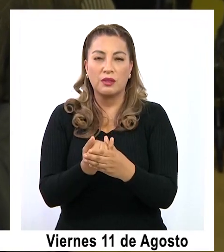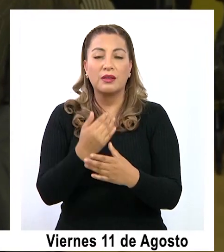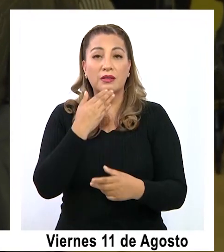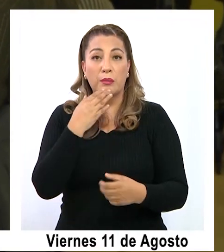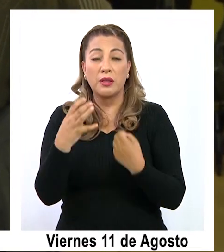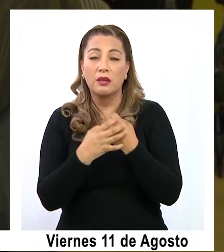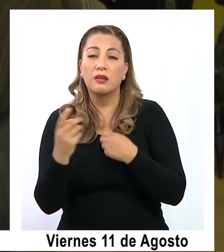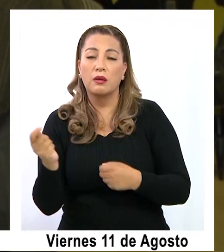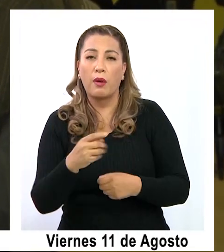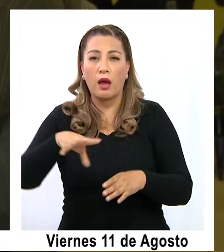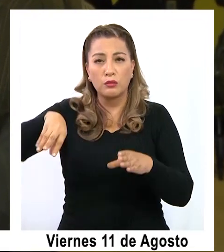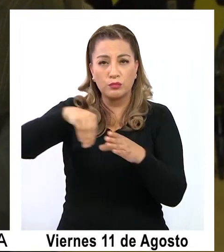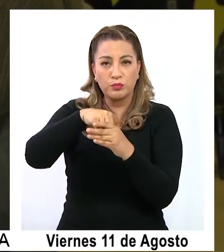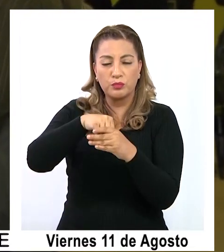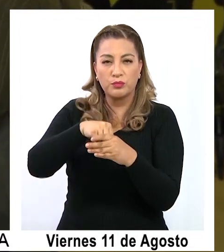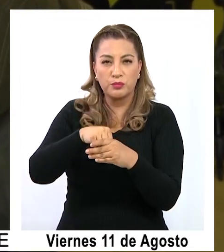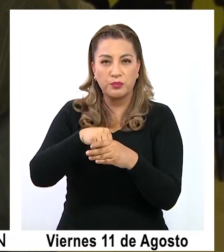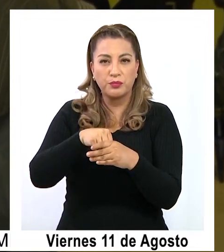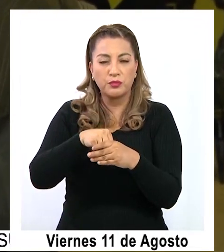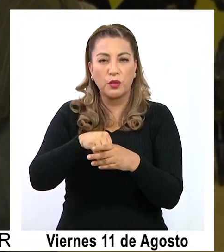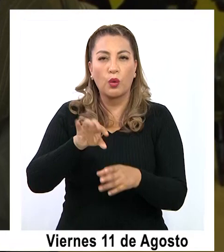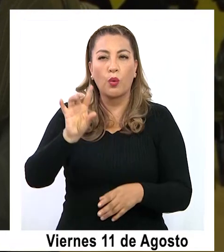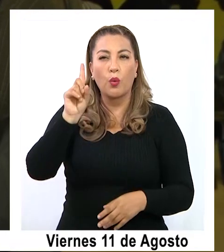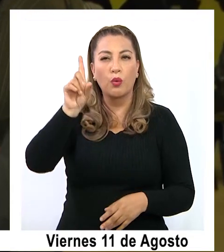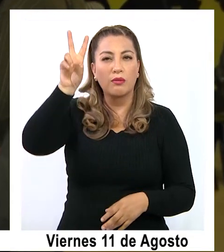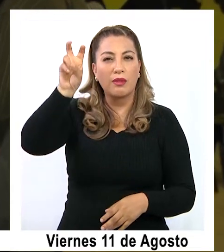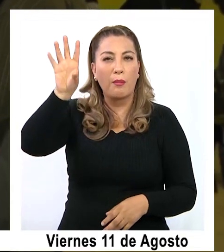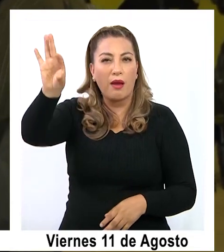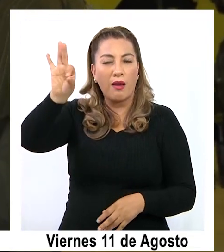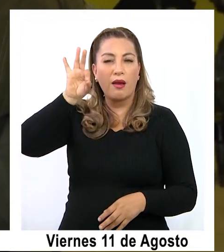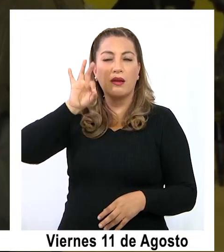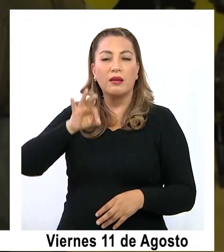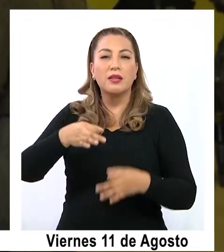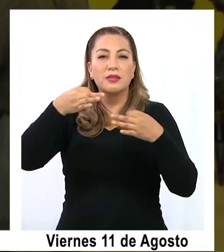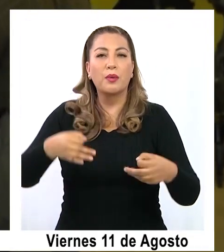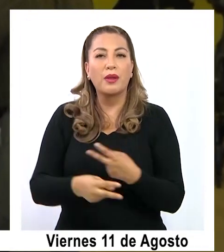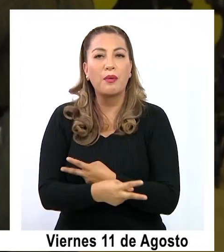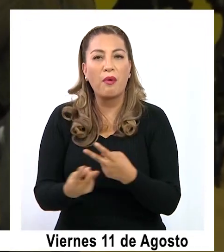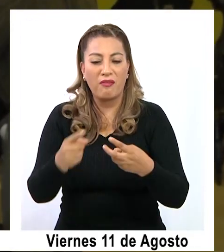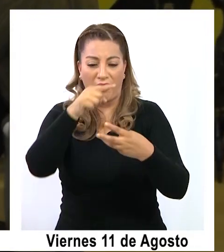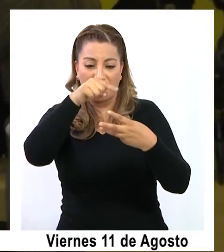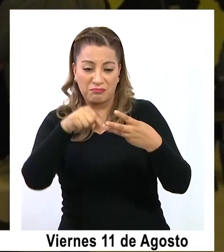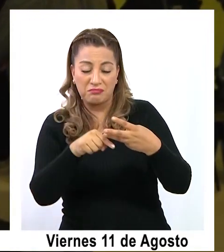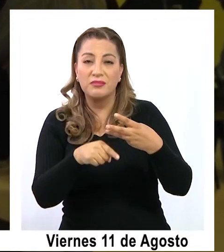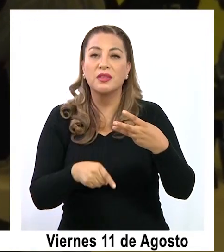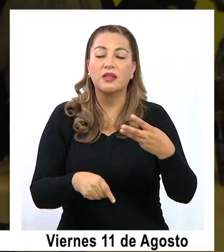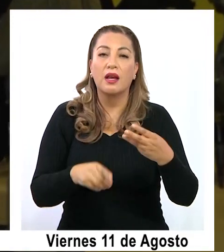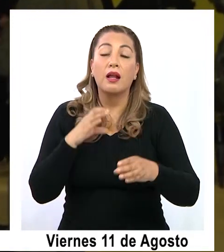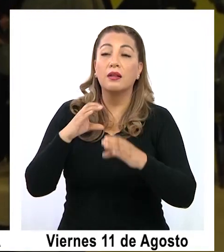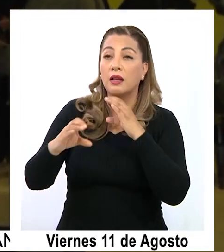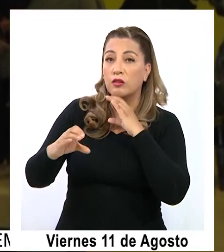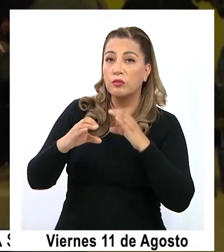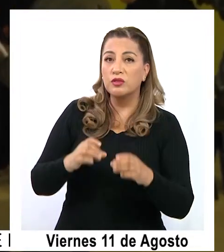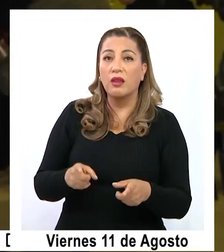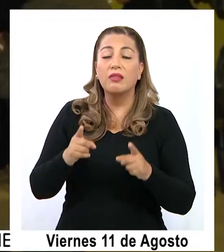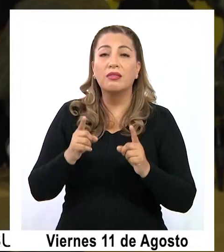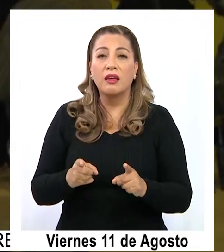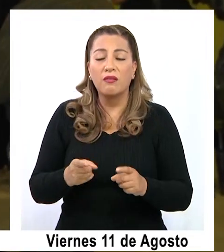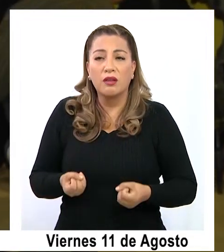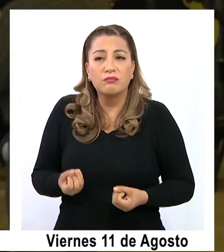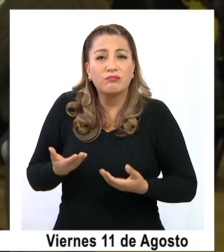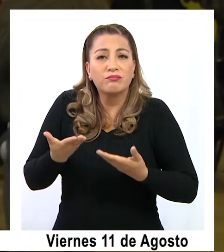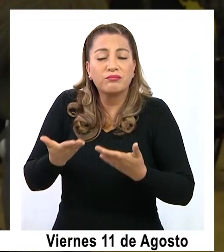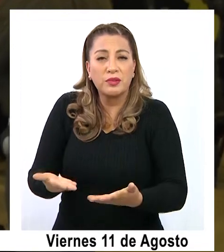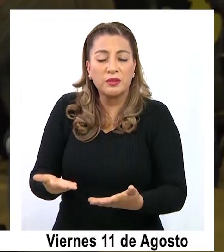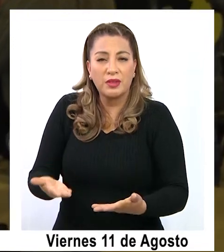a nivel regional se incorporó un elemento que decía en relación con la seguridad pública. Por lo tanto, los medios de comunicación tienen a su disposición